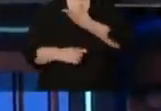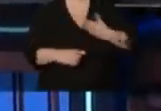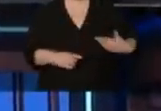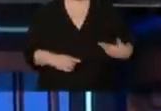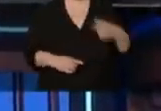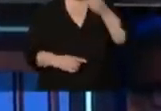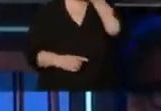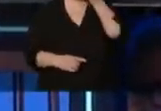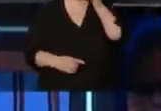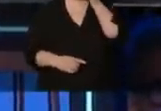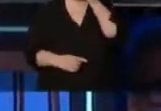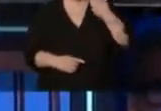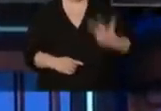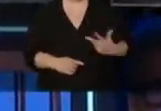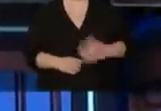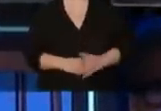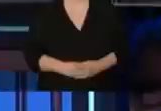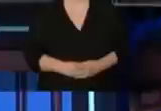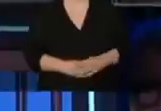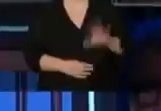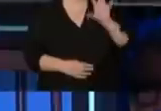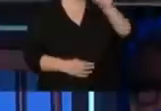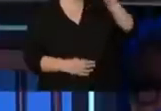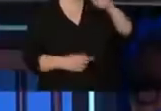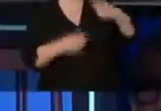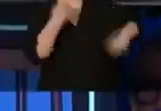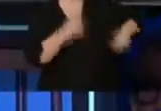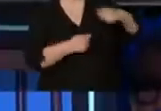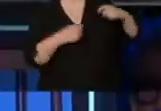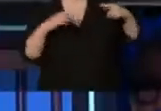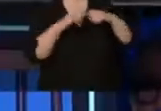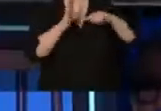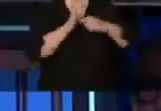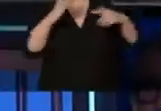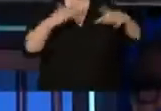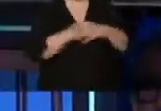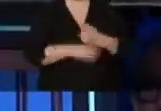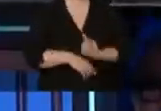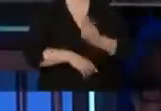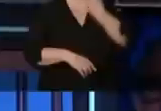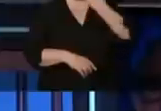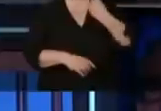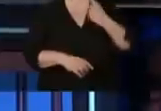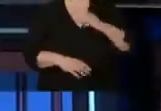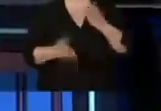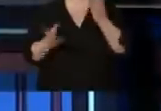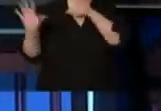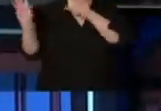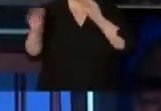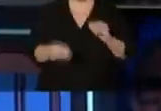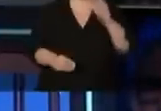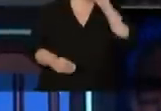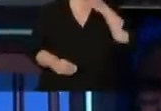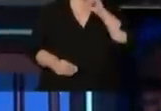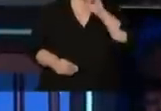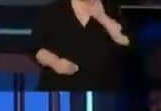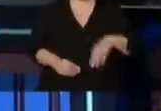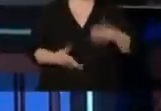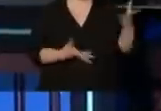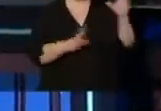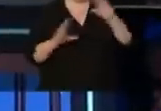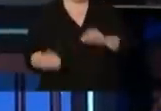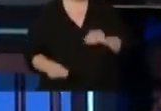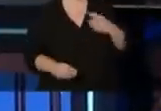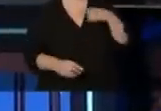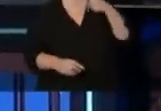presidencial 2023. Desde Santiago del Estero, madre de ciudades, Esteban, buenas noches. Buenas noches, Luli. Les recordamos que